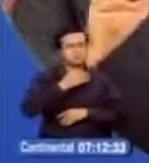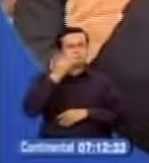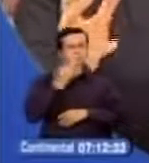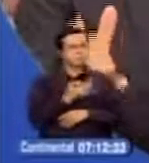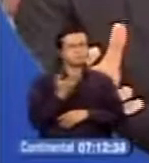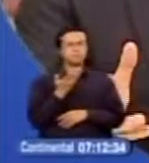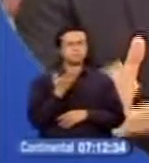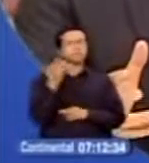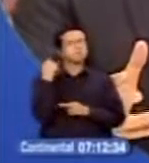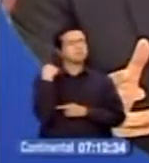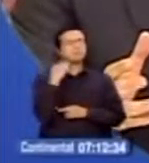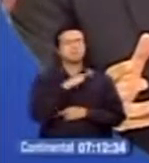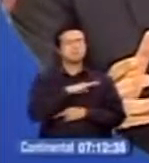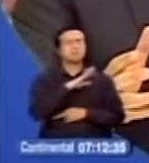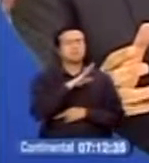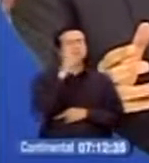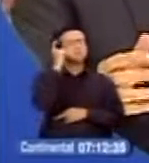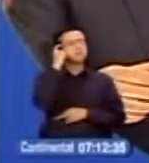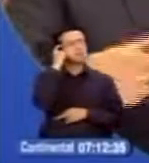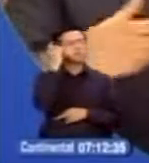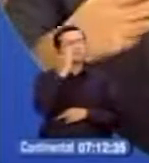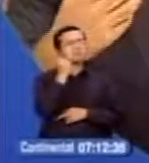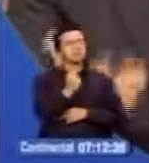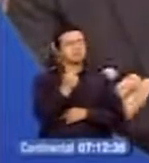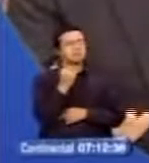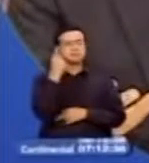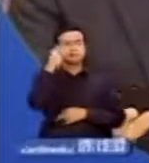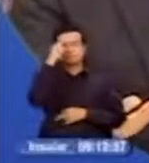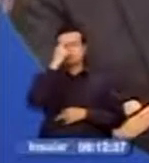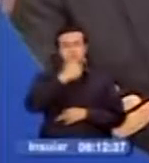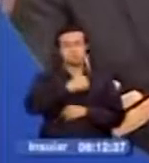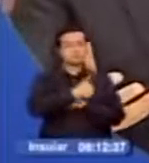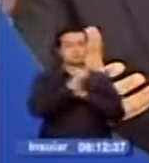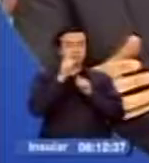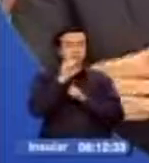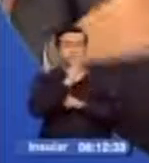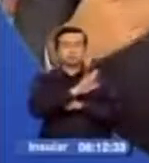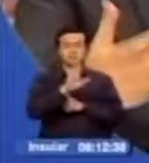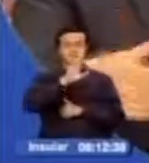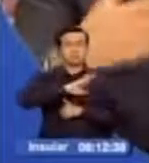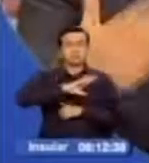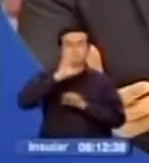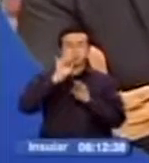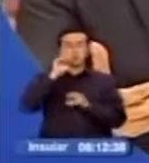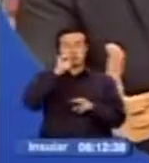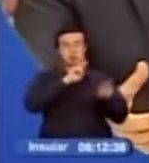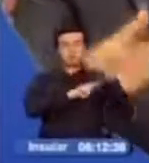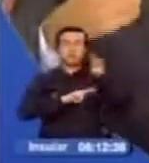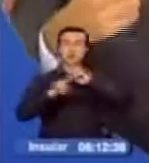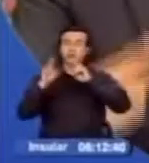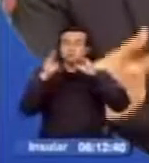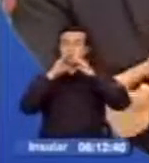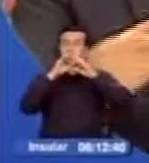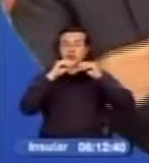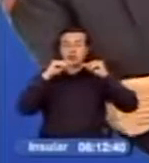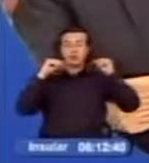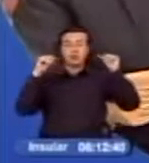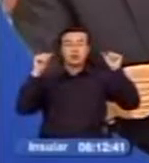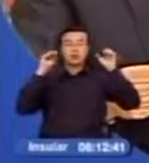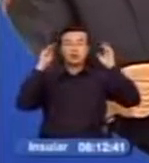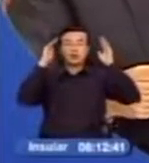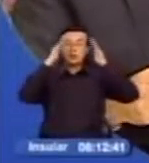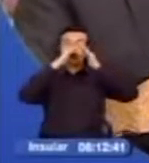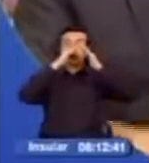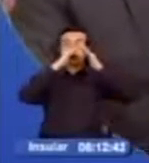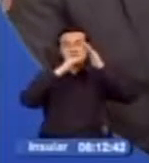la corresponsabilidad que usted encuentra en los gobiernos autónomos descentralizados a la hora de inspeccionar sobre la calidad de las estructuras